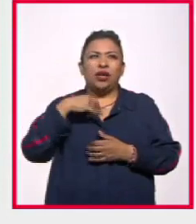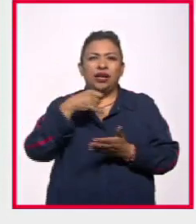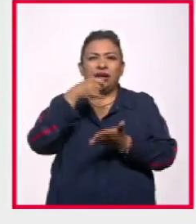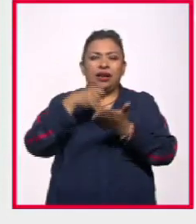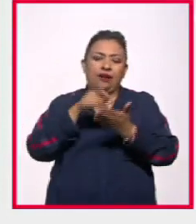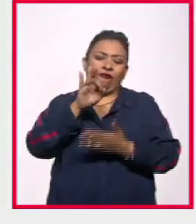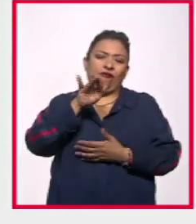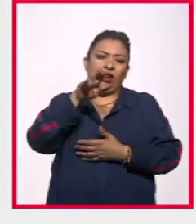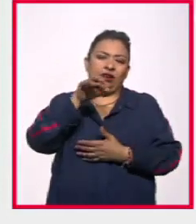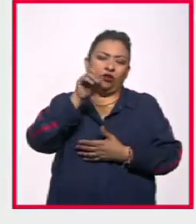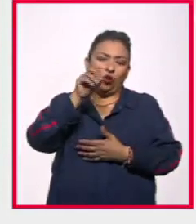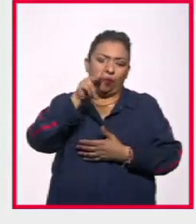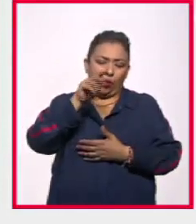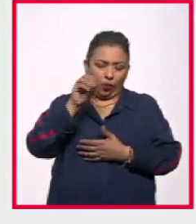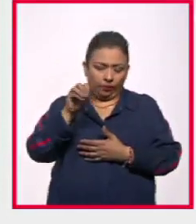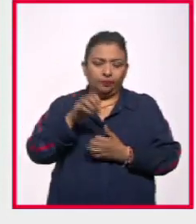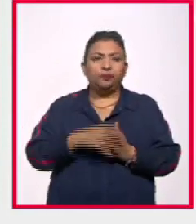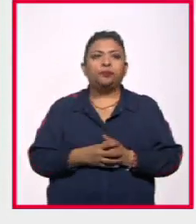Po.